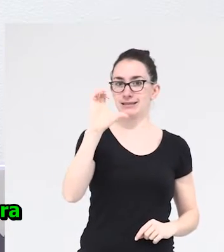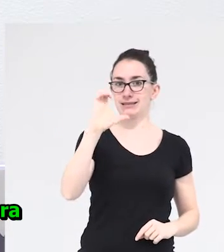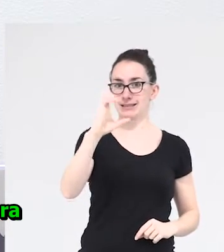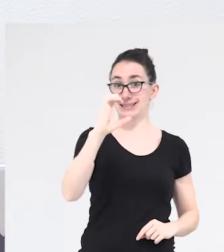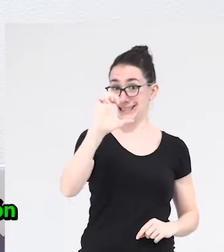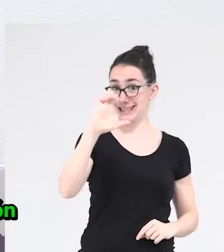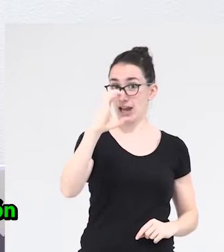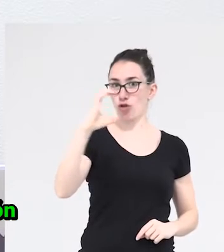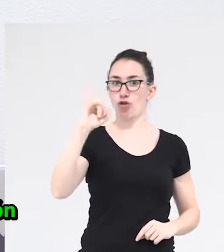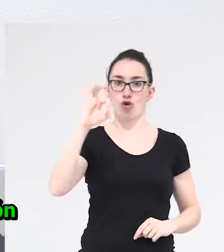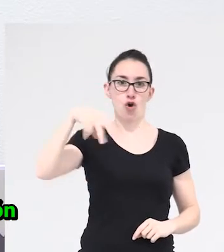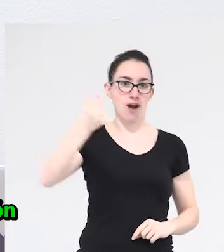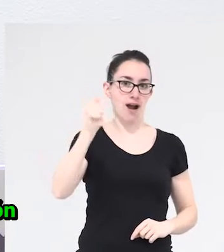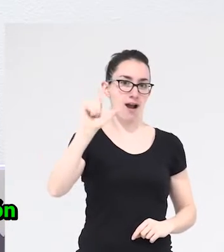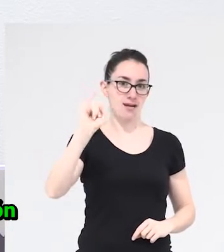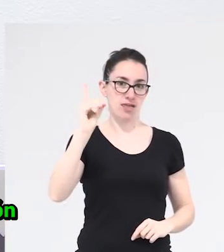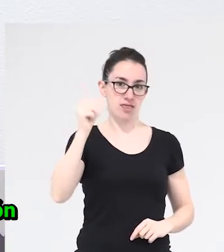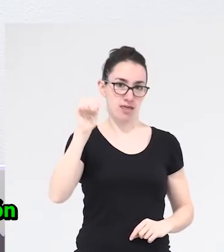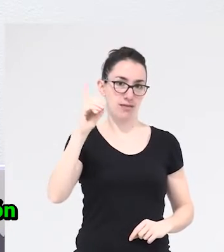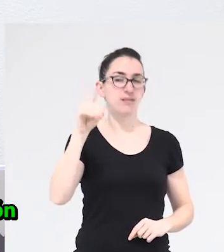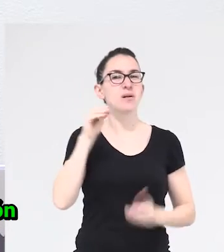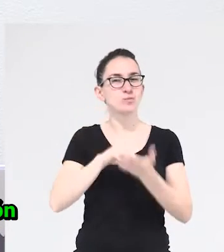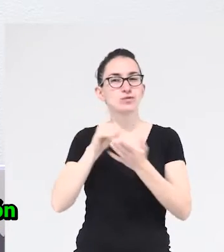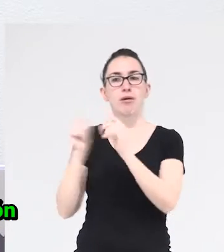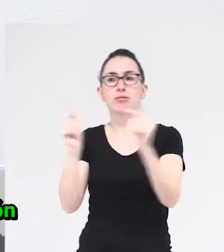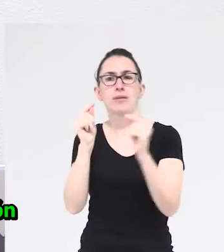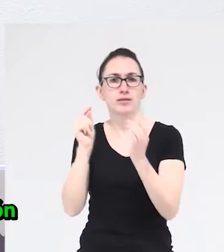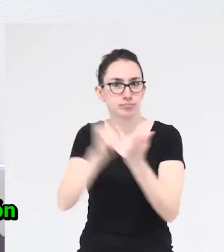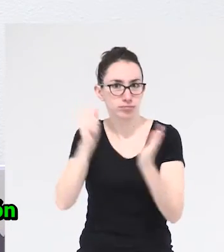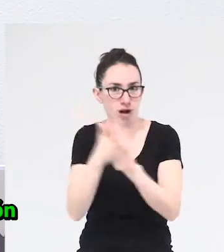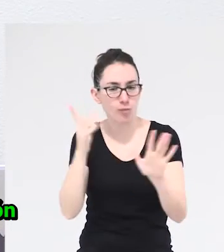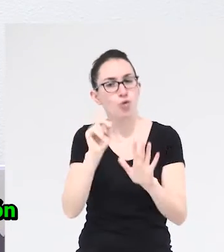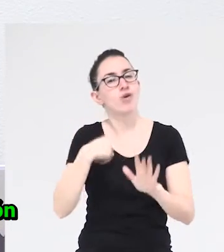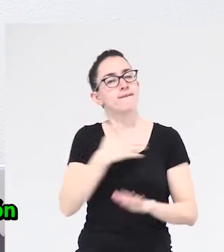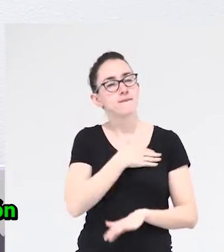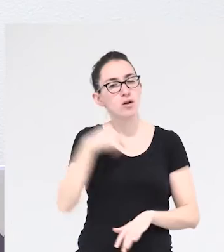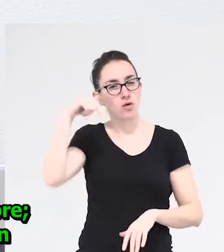bastante apresuradamente. Entonces hoy también mi invitación es a que pensemos un poco,